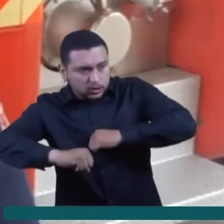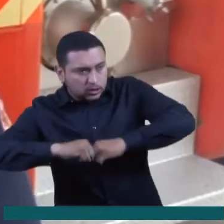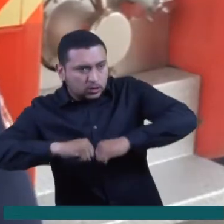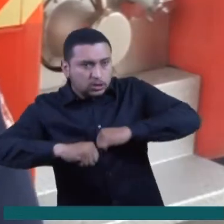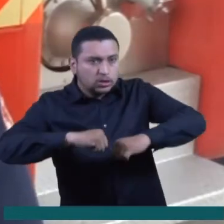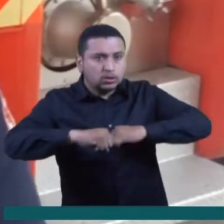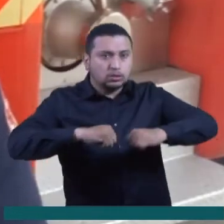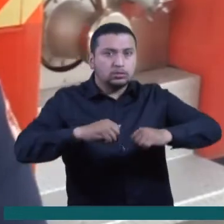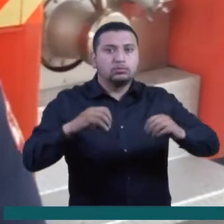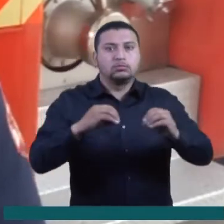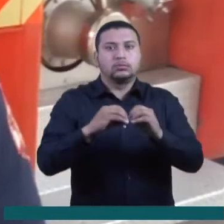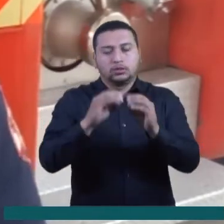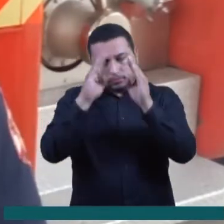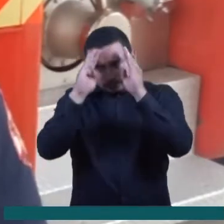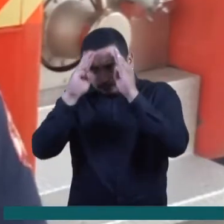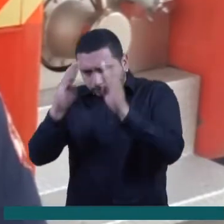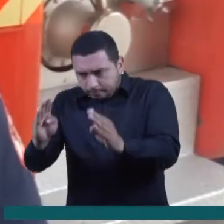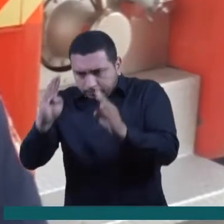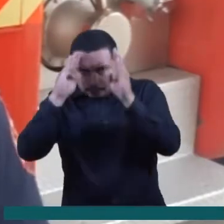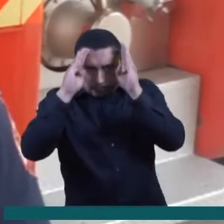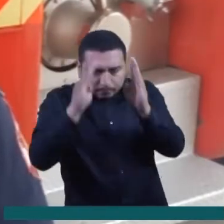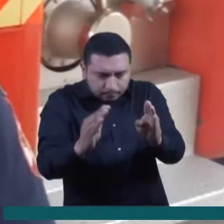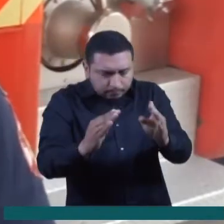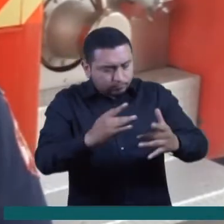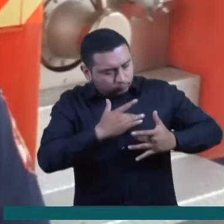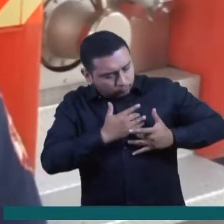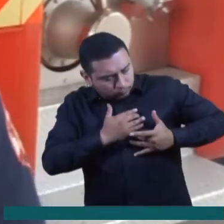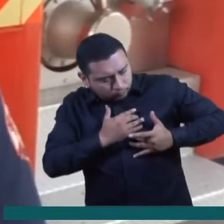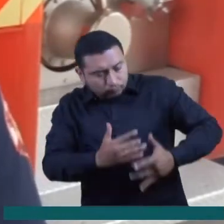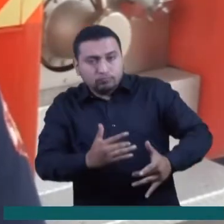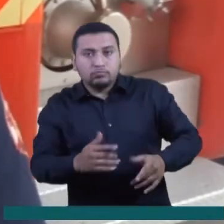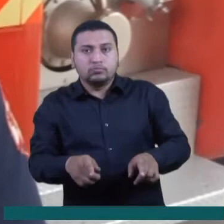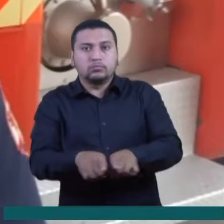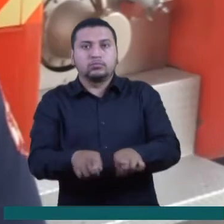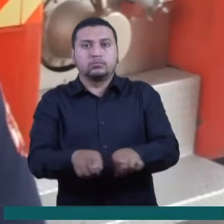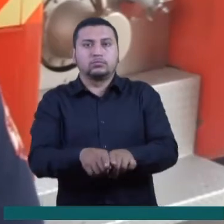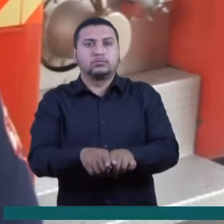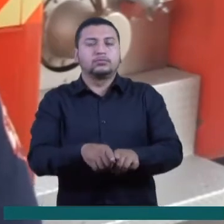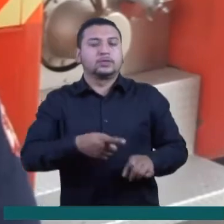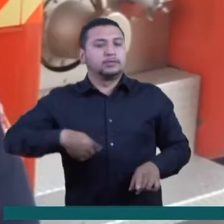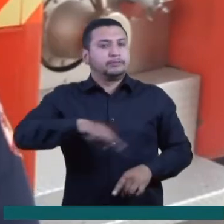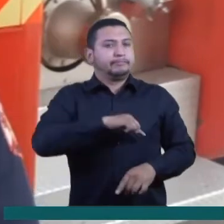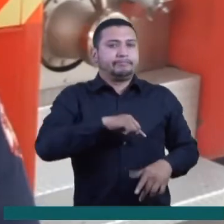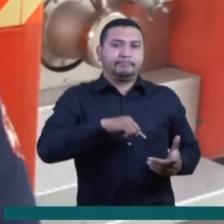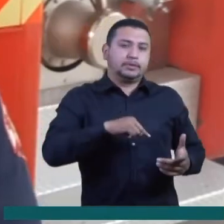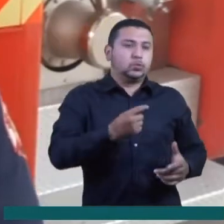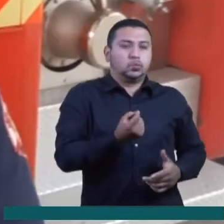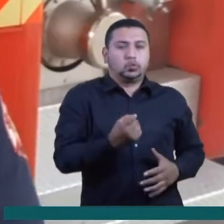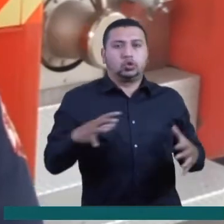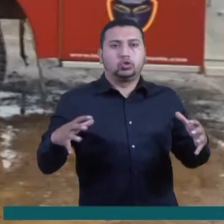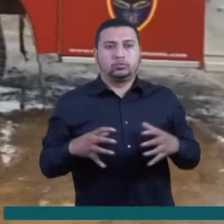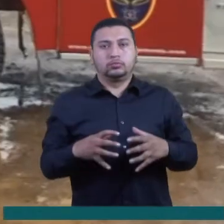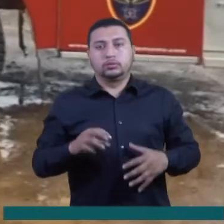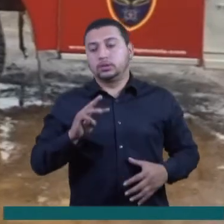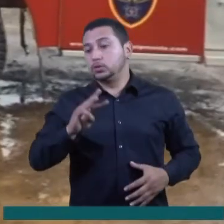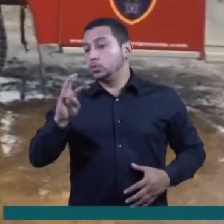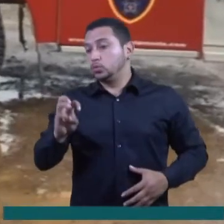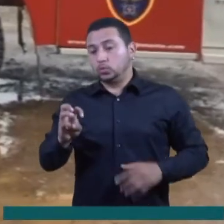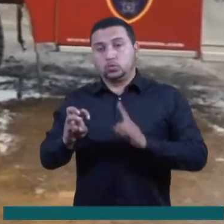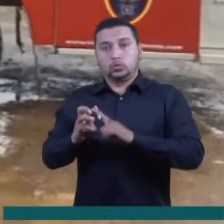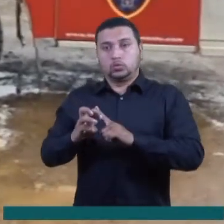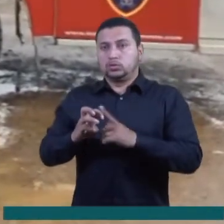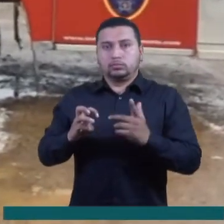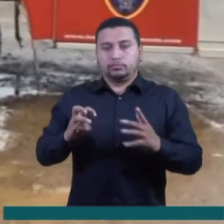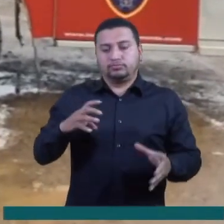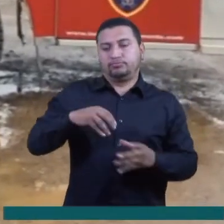también el servir, ¿no? El saber servir, el saber querer servir y poder, pues. Fueron 38